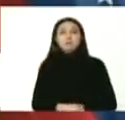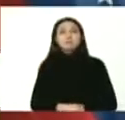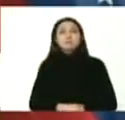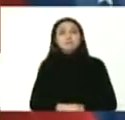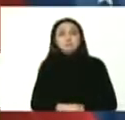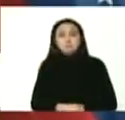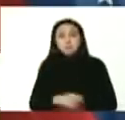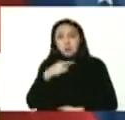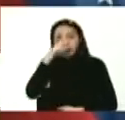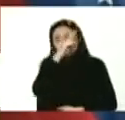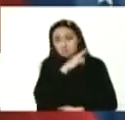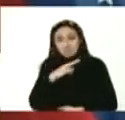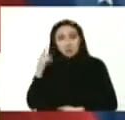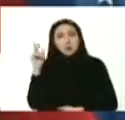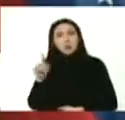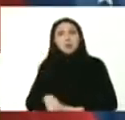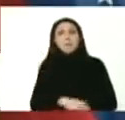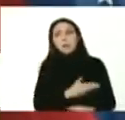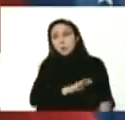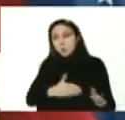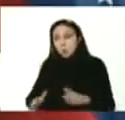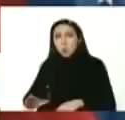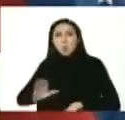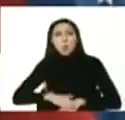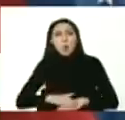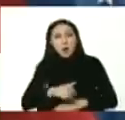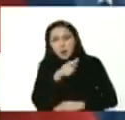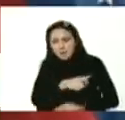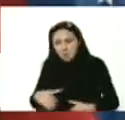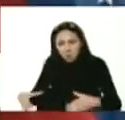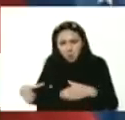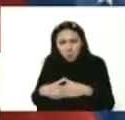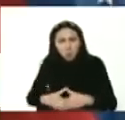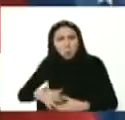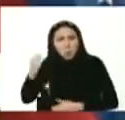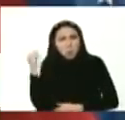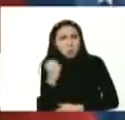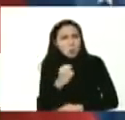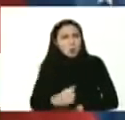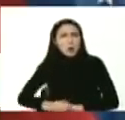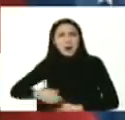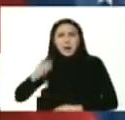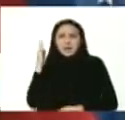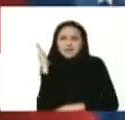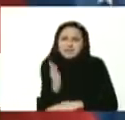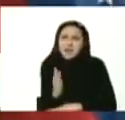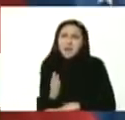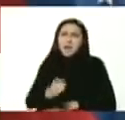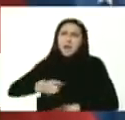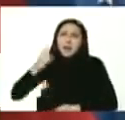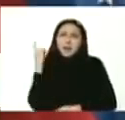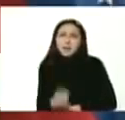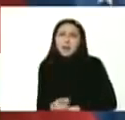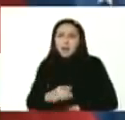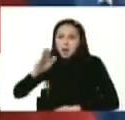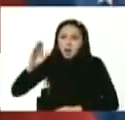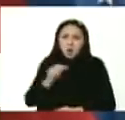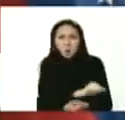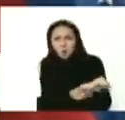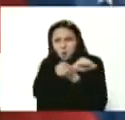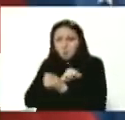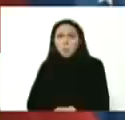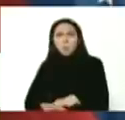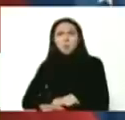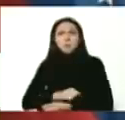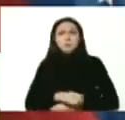padres. Estos son criminales que deben ser siempre perseguidos, sancionados, castigados con todo el peso de la